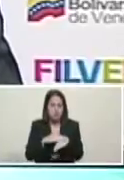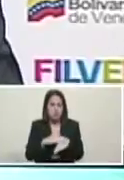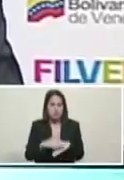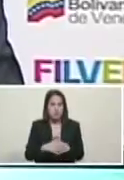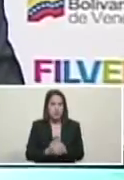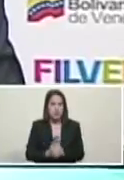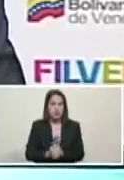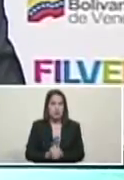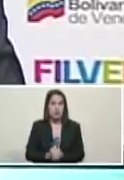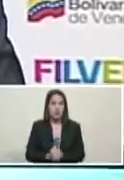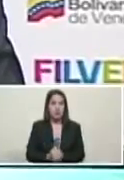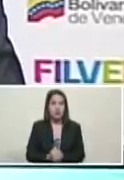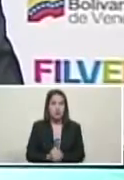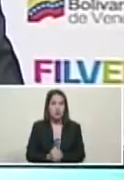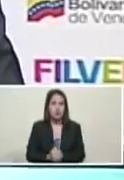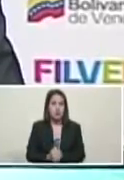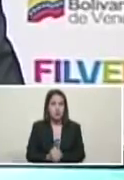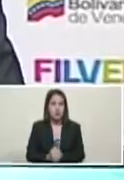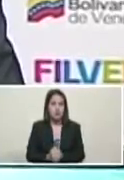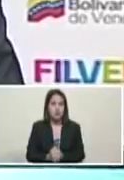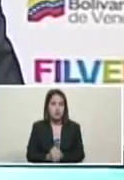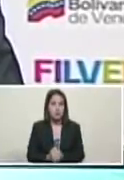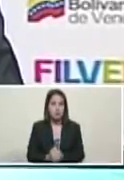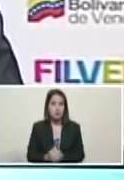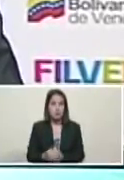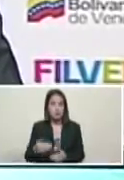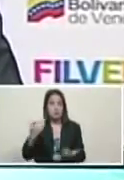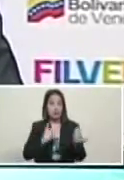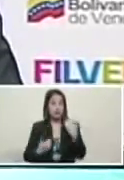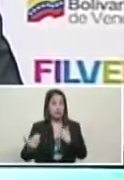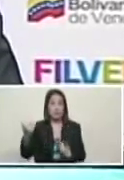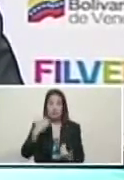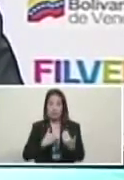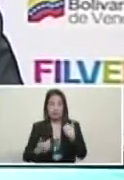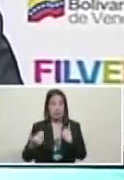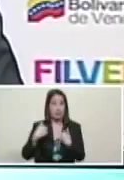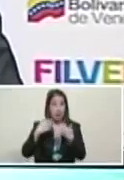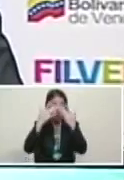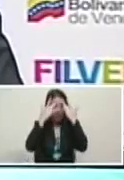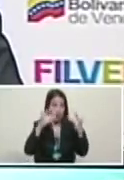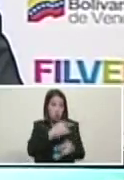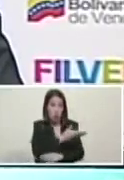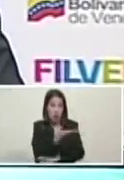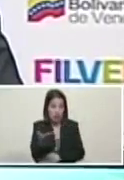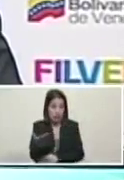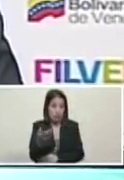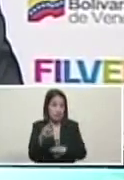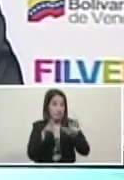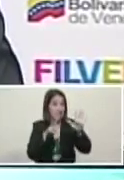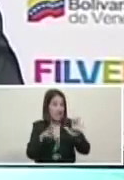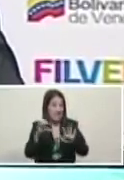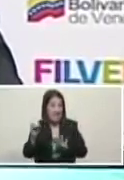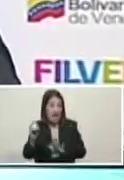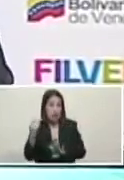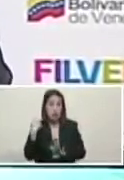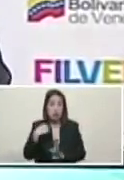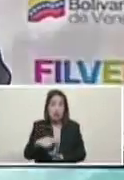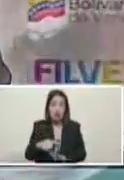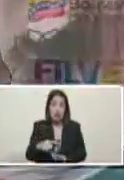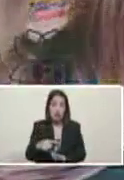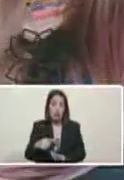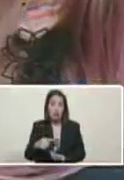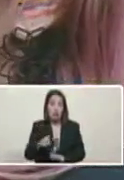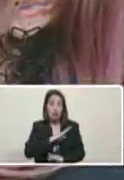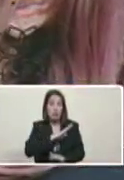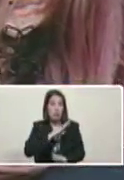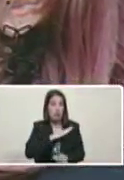víctimas, intelectuales del mundo, somos víctimas de una guerra de 70 años. General